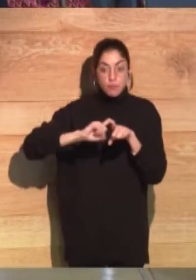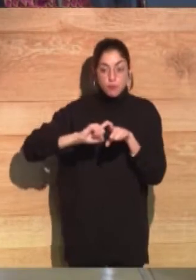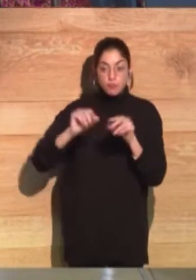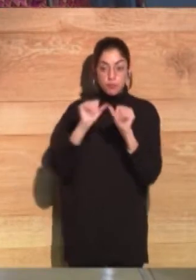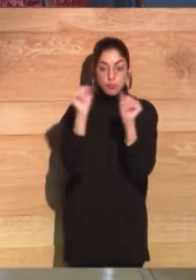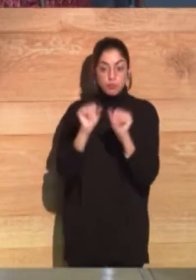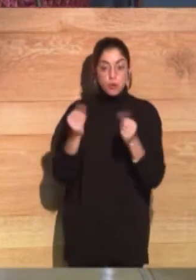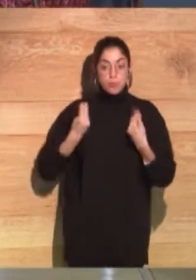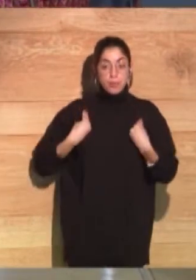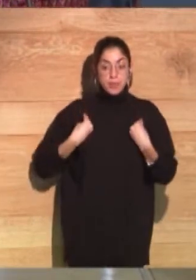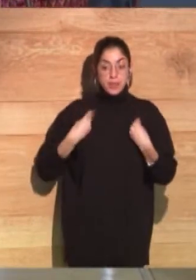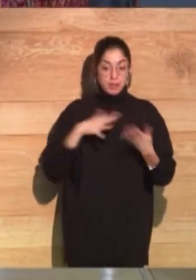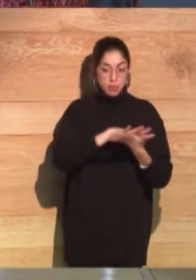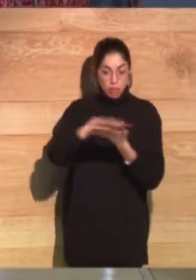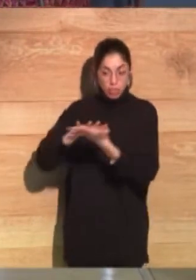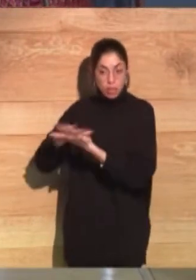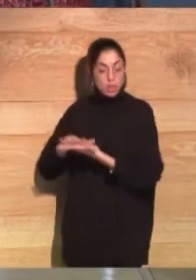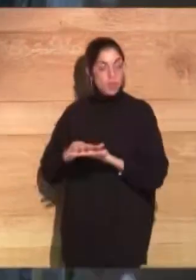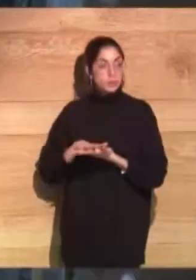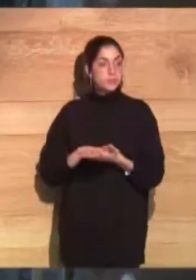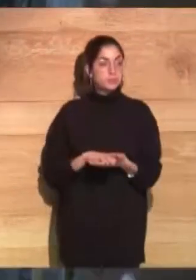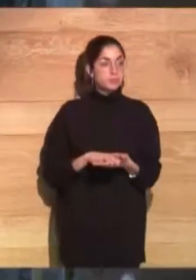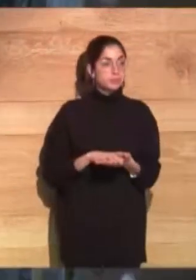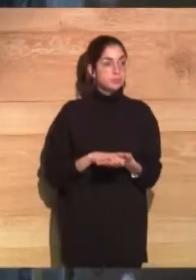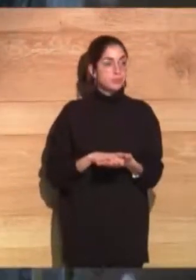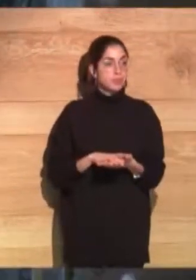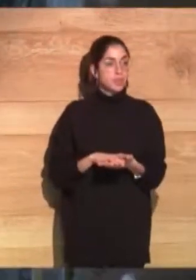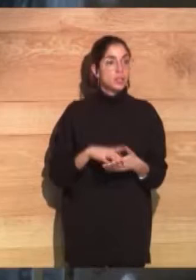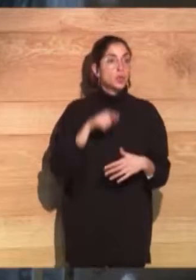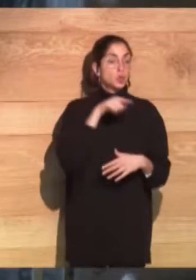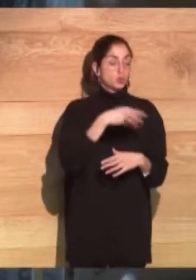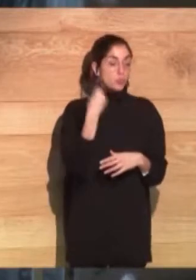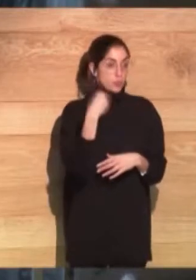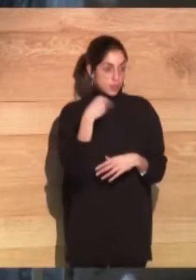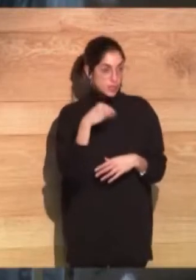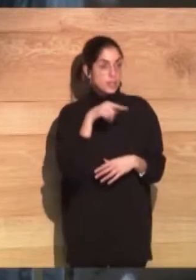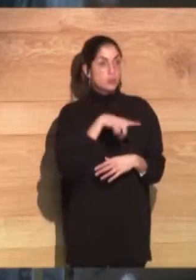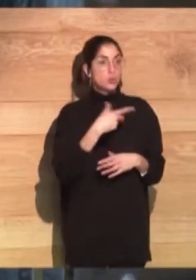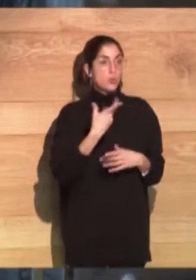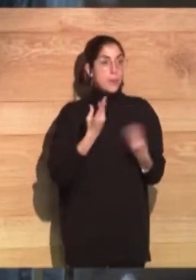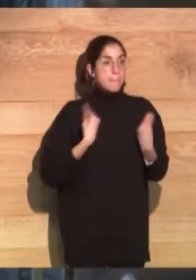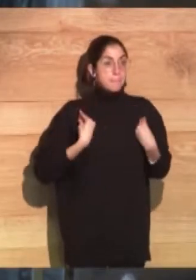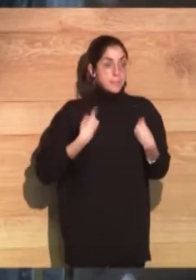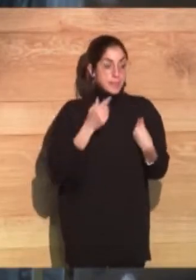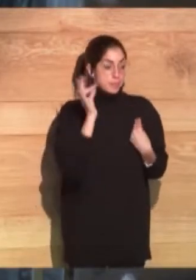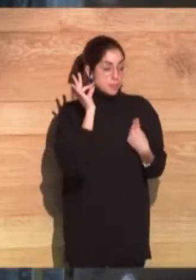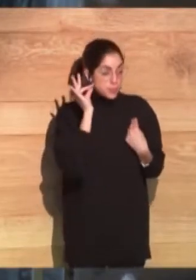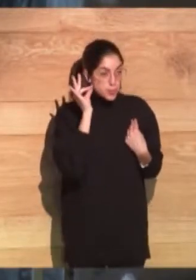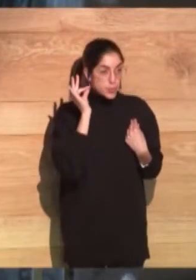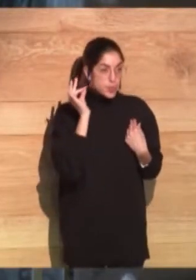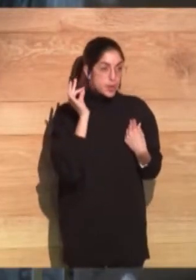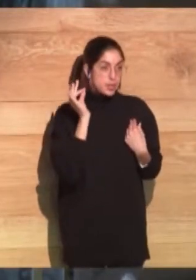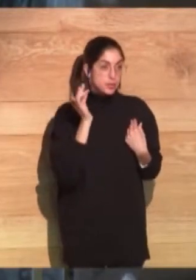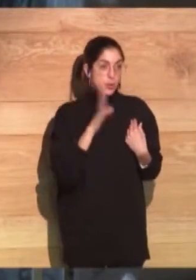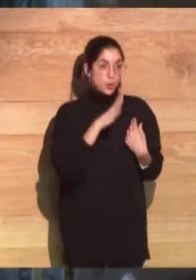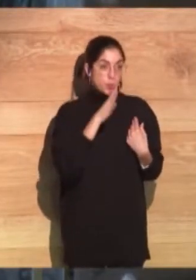vida destruidas. Presidenta, pudo vivir en su país como las mujeres en tantas ocasiones son